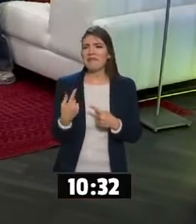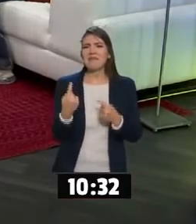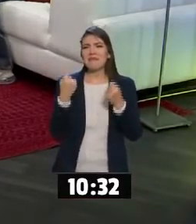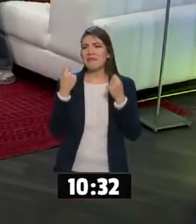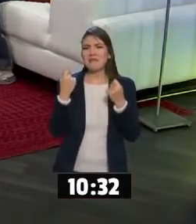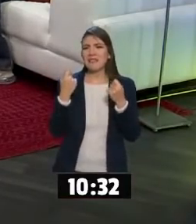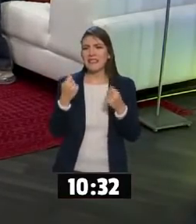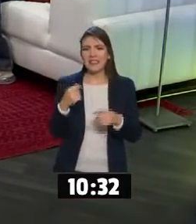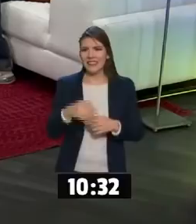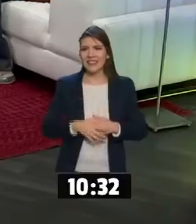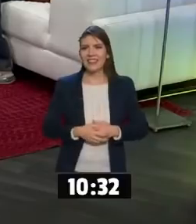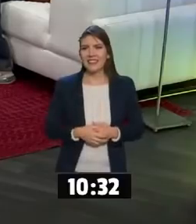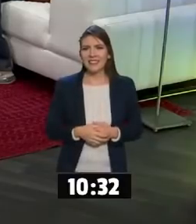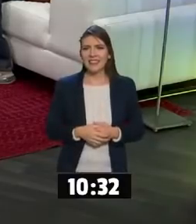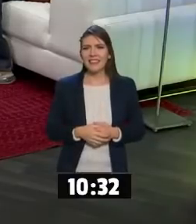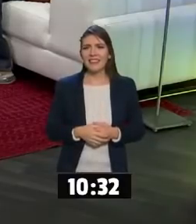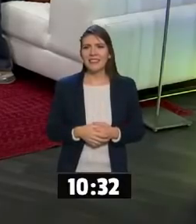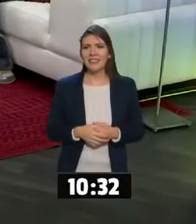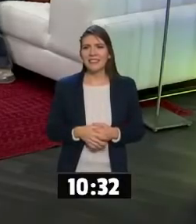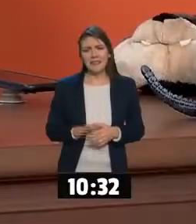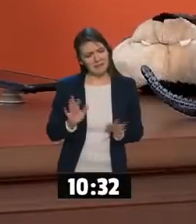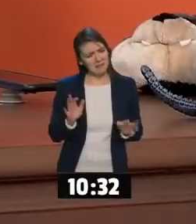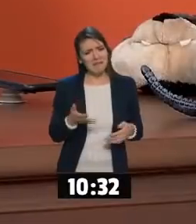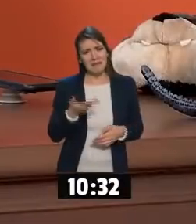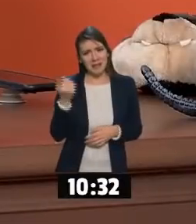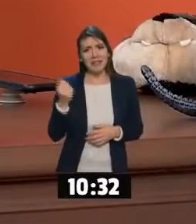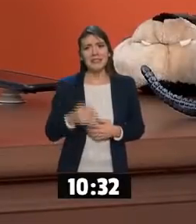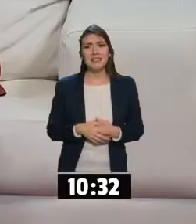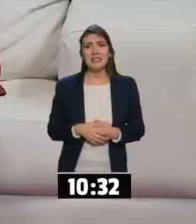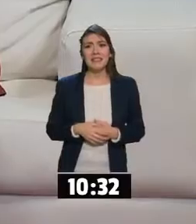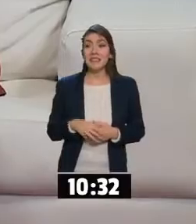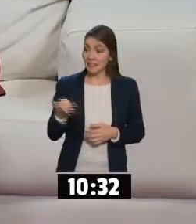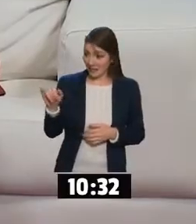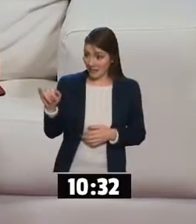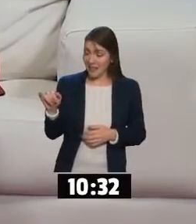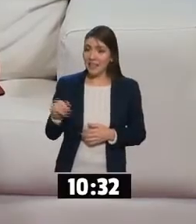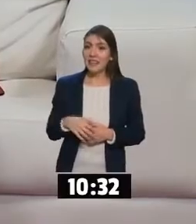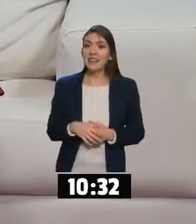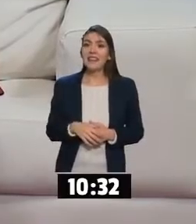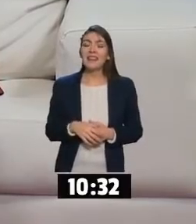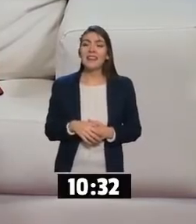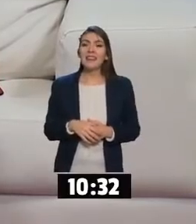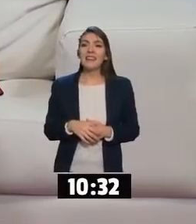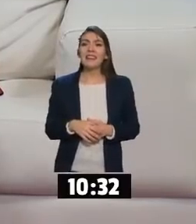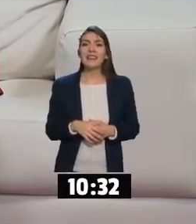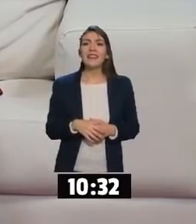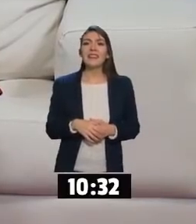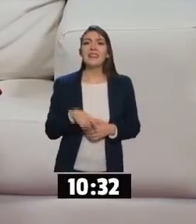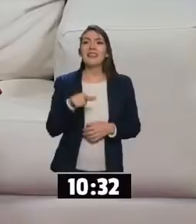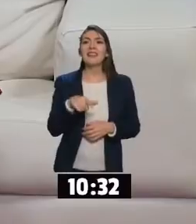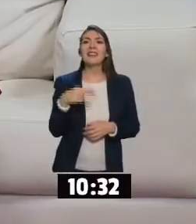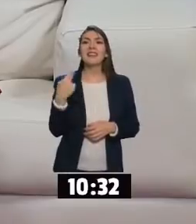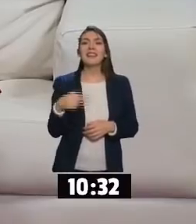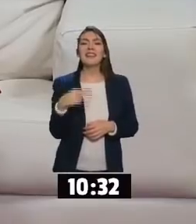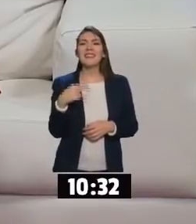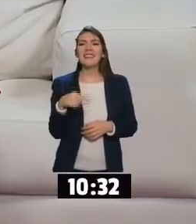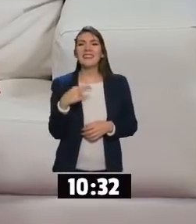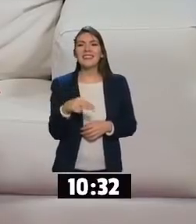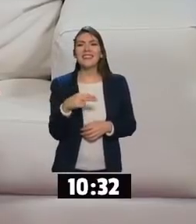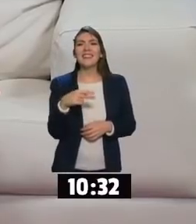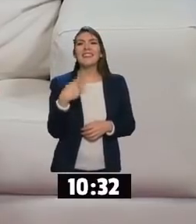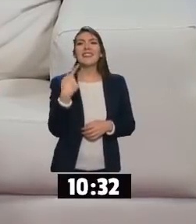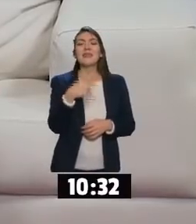esté justificado. No, ¿qué tienes? No, pues vámonos. Órale, ya dijo. Sí, se va a llamar Por tus pujidos nos